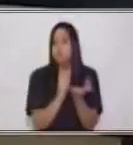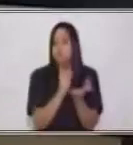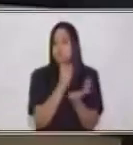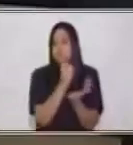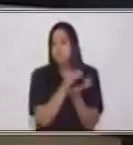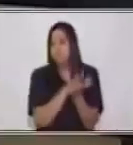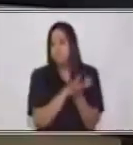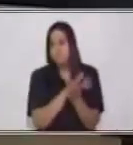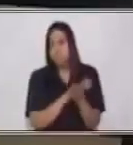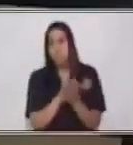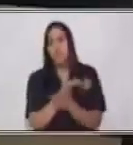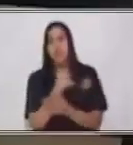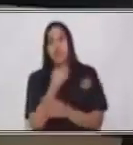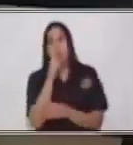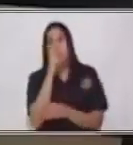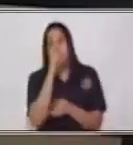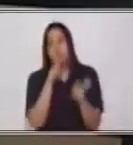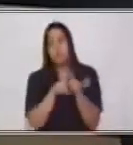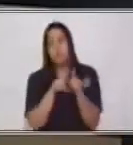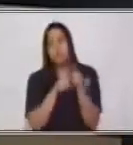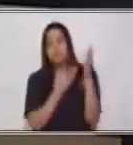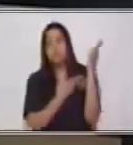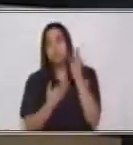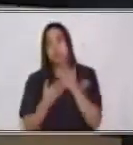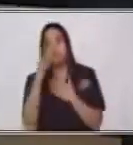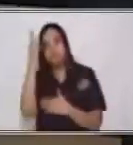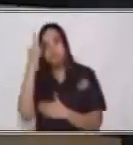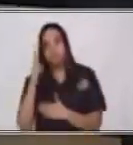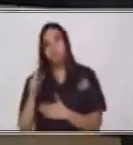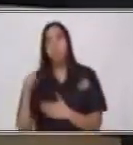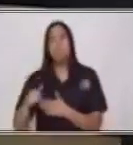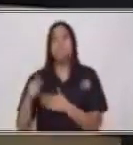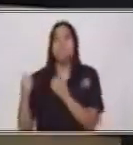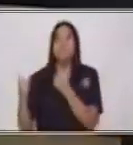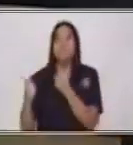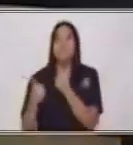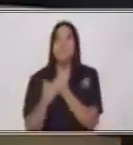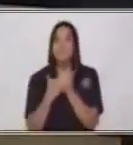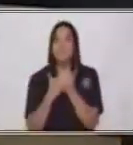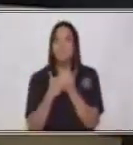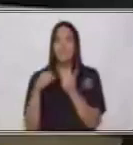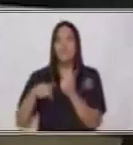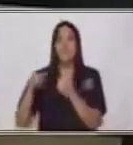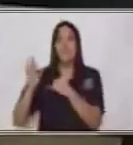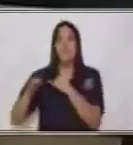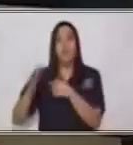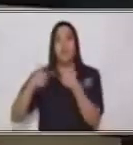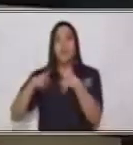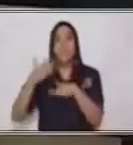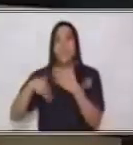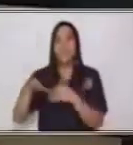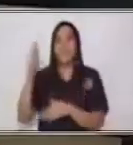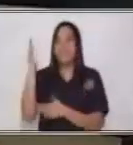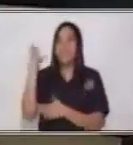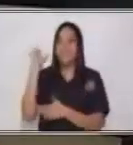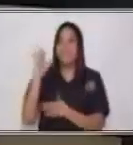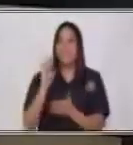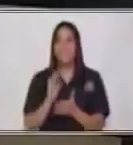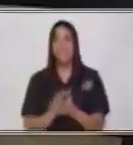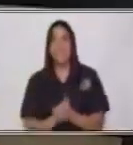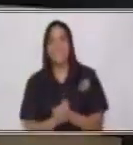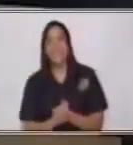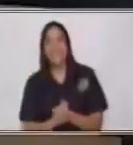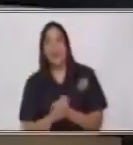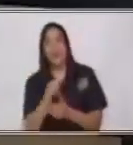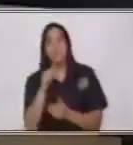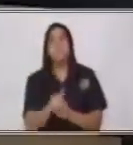oportunidad también quiero darle la bienvenida a Lourdes, que nos acompañará en el lenguaje de señas. Bienvenida.